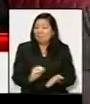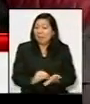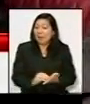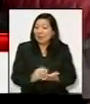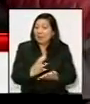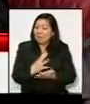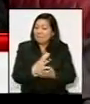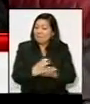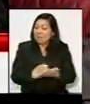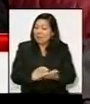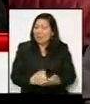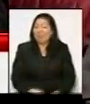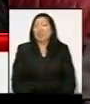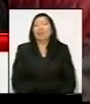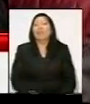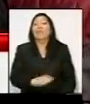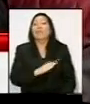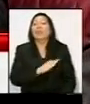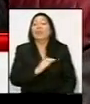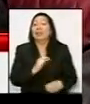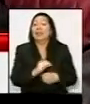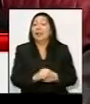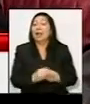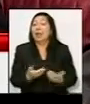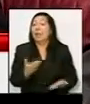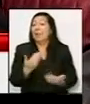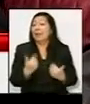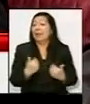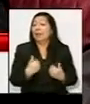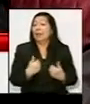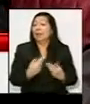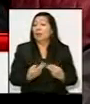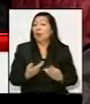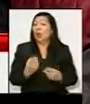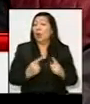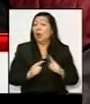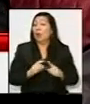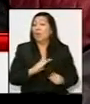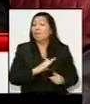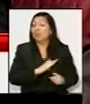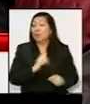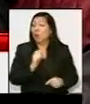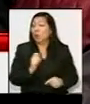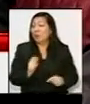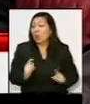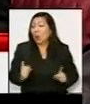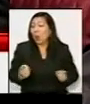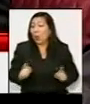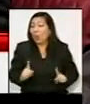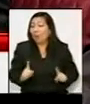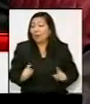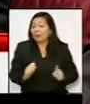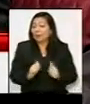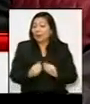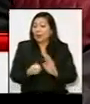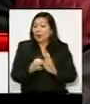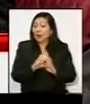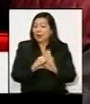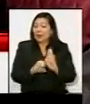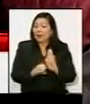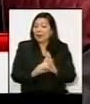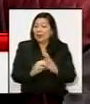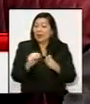menoscabando las funciones de la fiscalía de la nación a pesar que pongan donde pagó algunos fiscales o jueces cuando un más una reforma constitucional